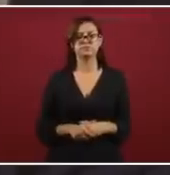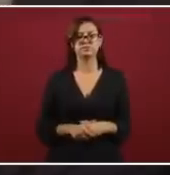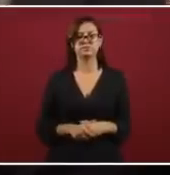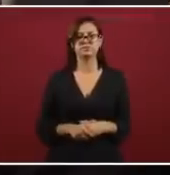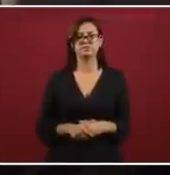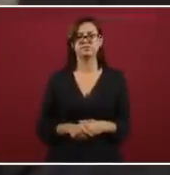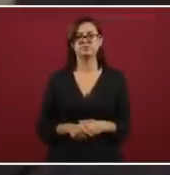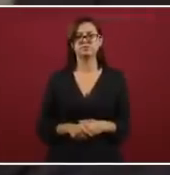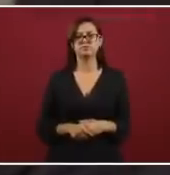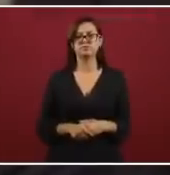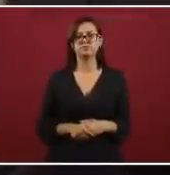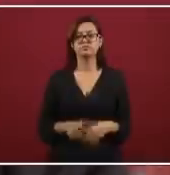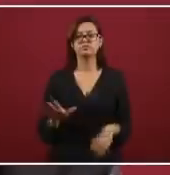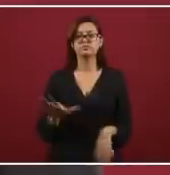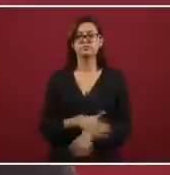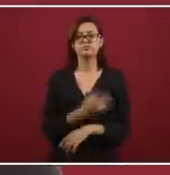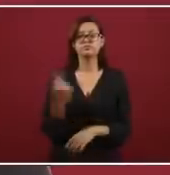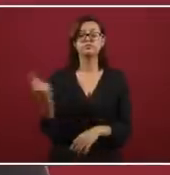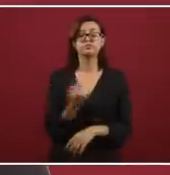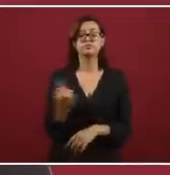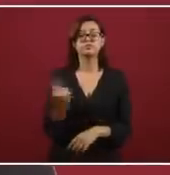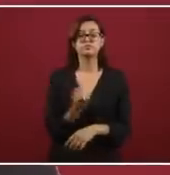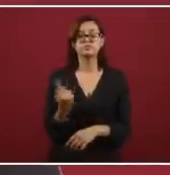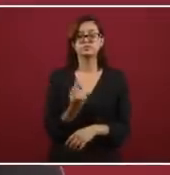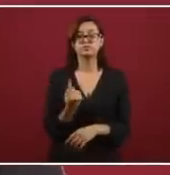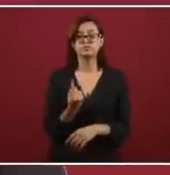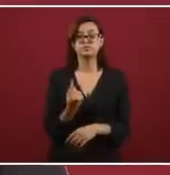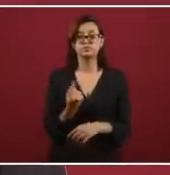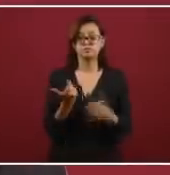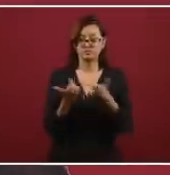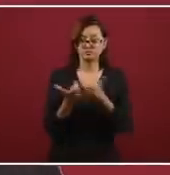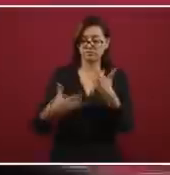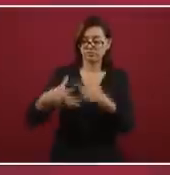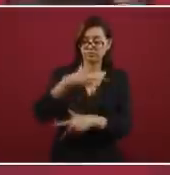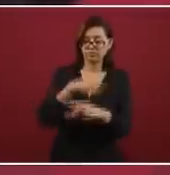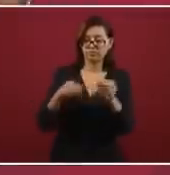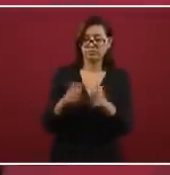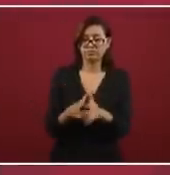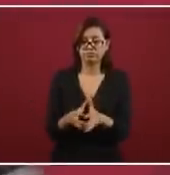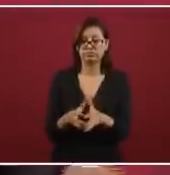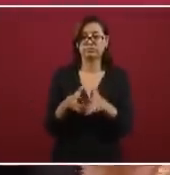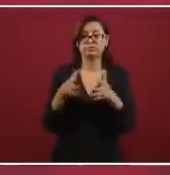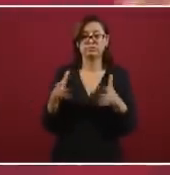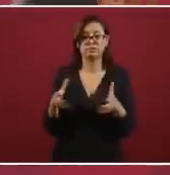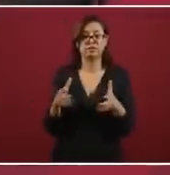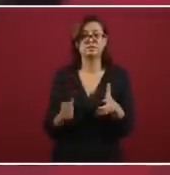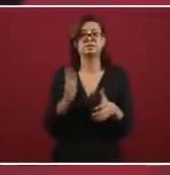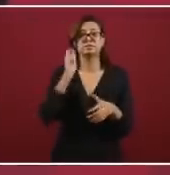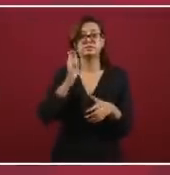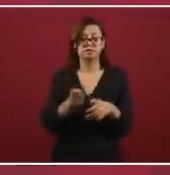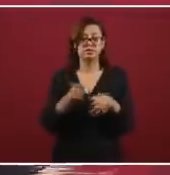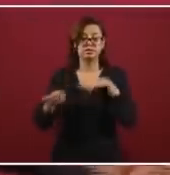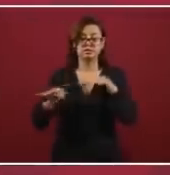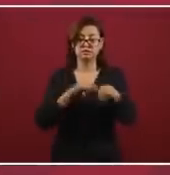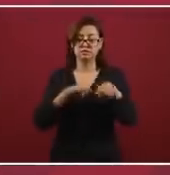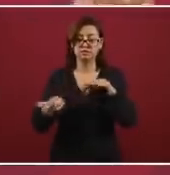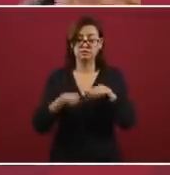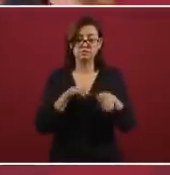Porque al tener más crecimiento económico, pues es empleos, es